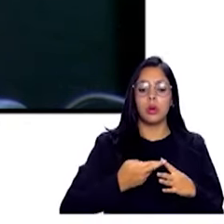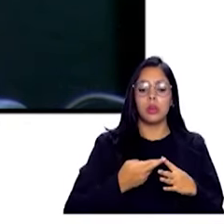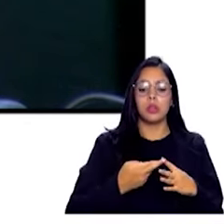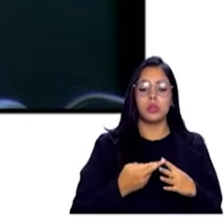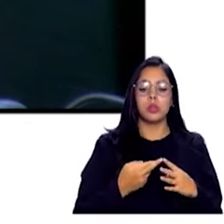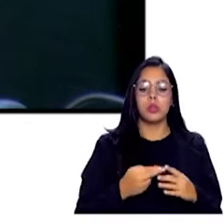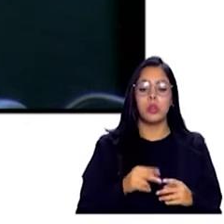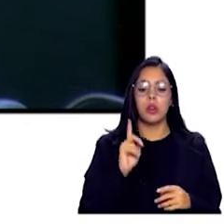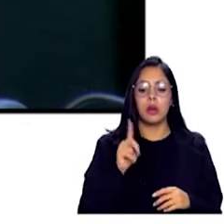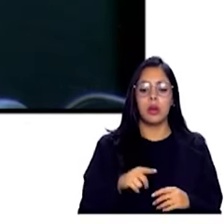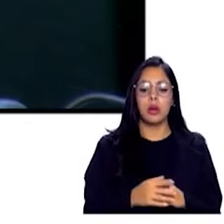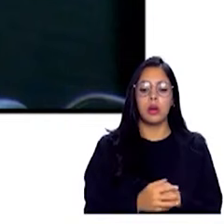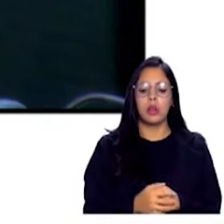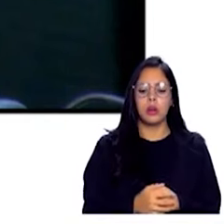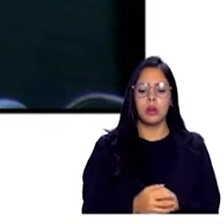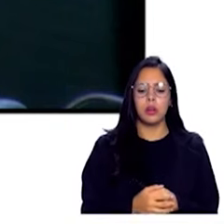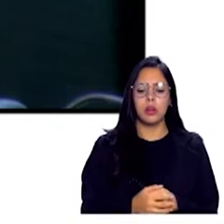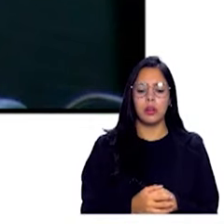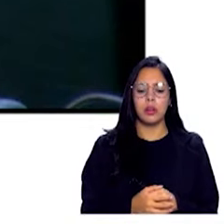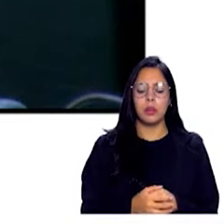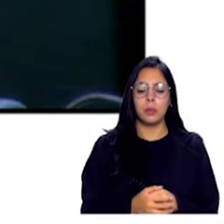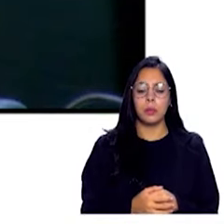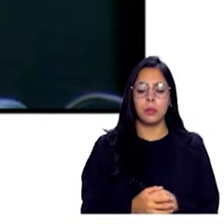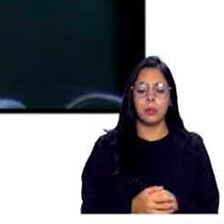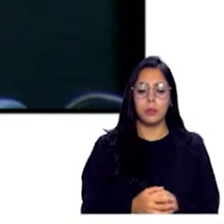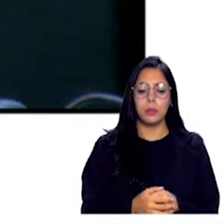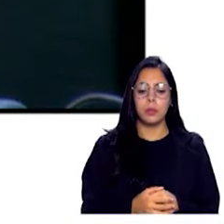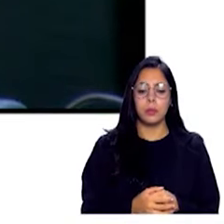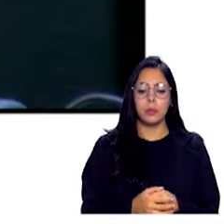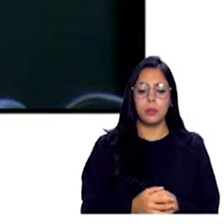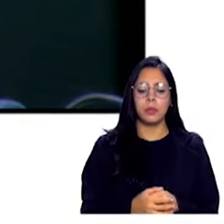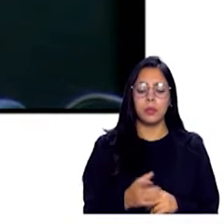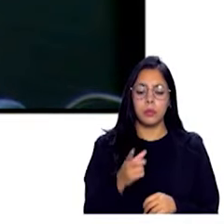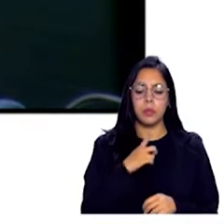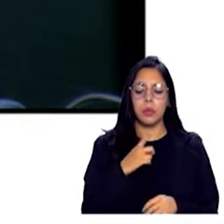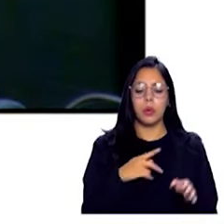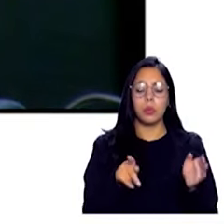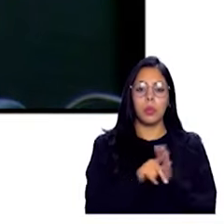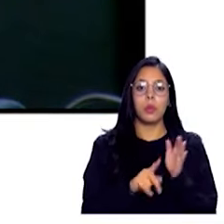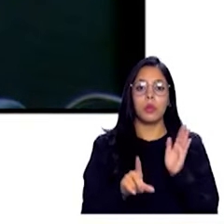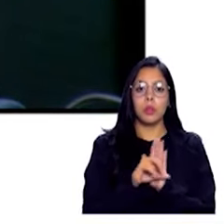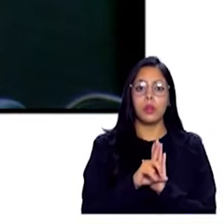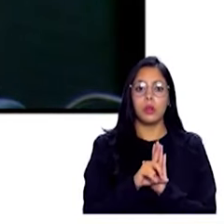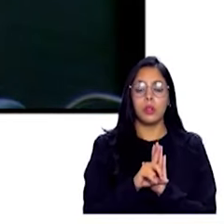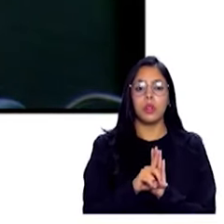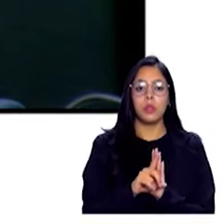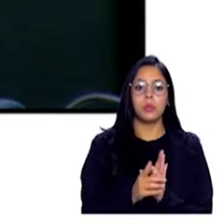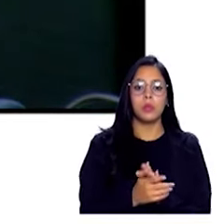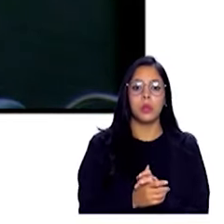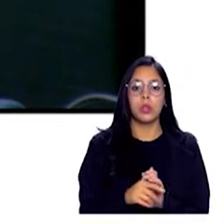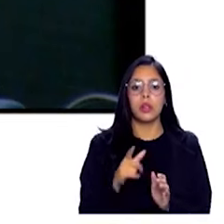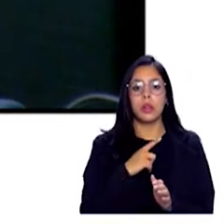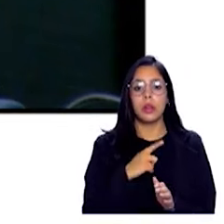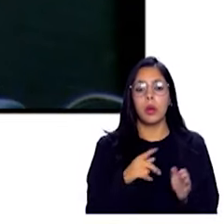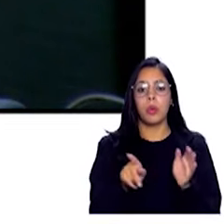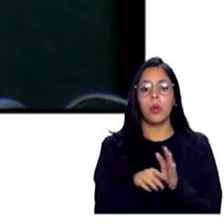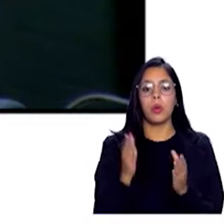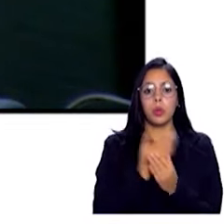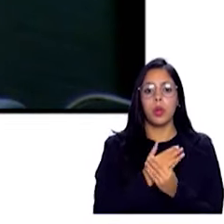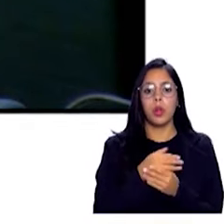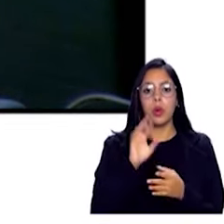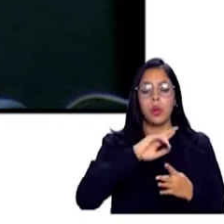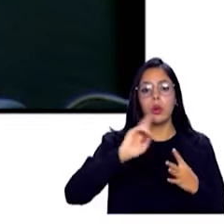legitimado Y Lo impulsa Las partes que han intervenido en el proceso y luego es un recurso aprovecha en lo